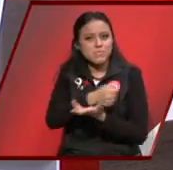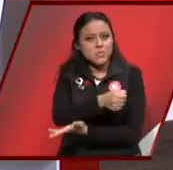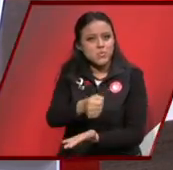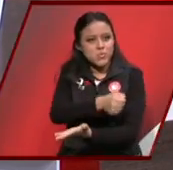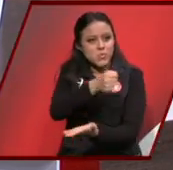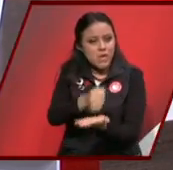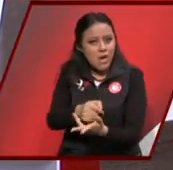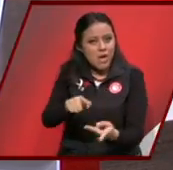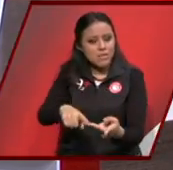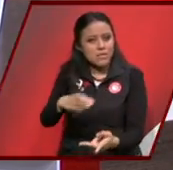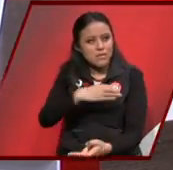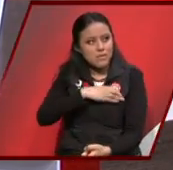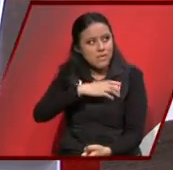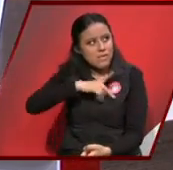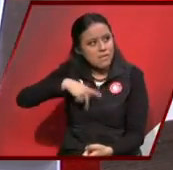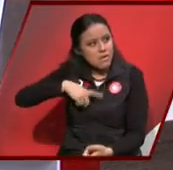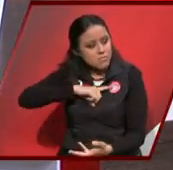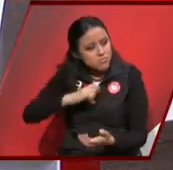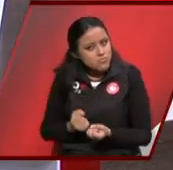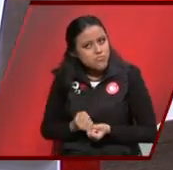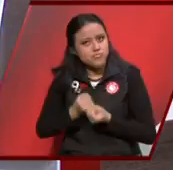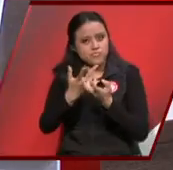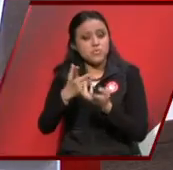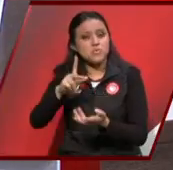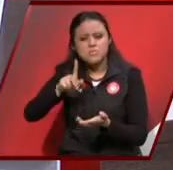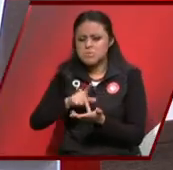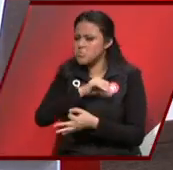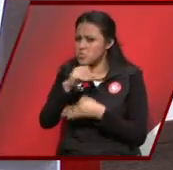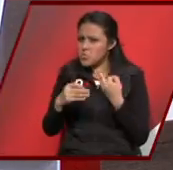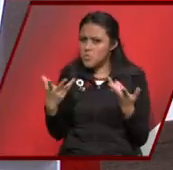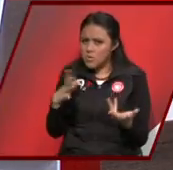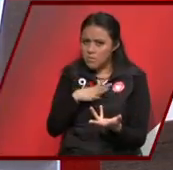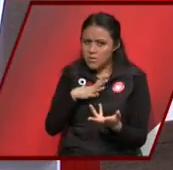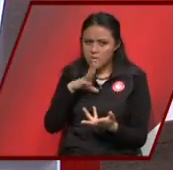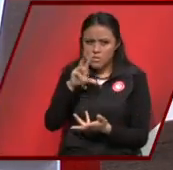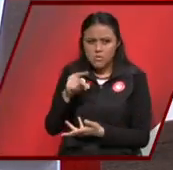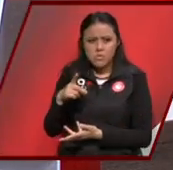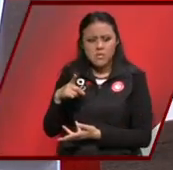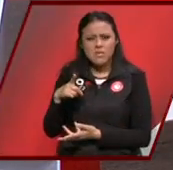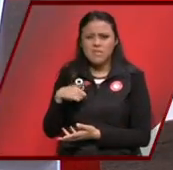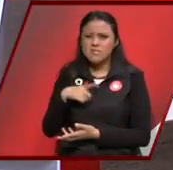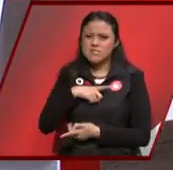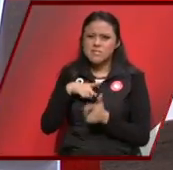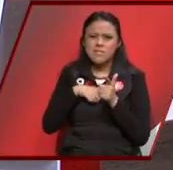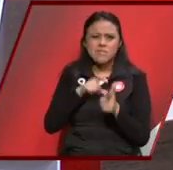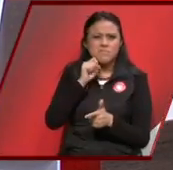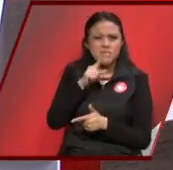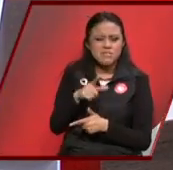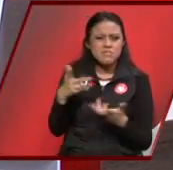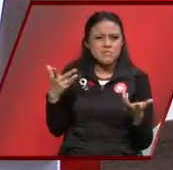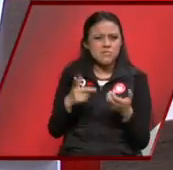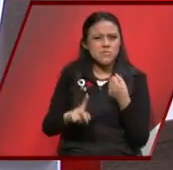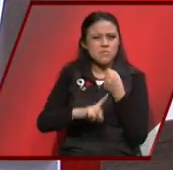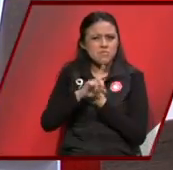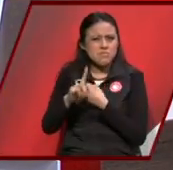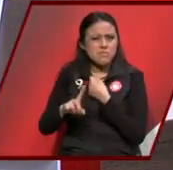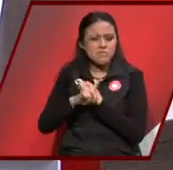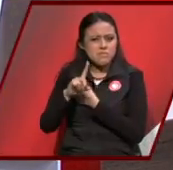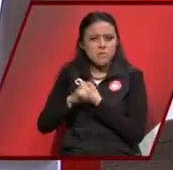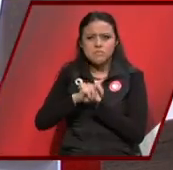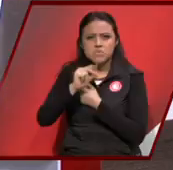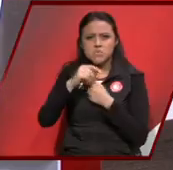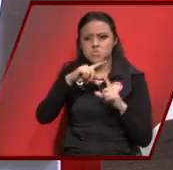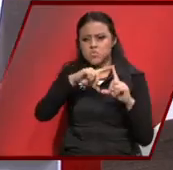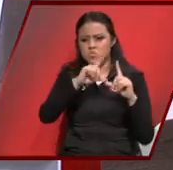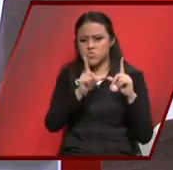como capitalinos, y tenemos todo para hacerlo. No podemos quedarnos con esta condición lamentable que